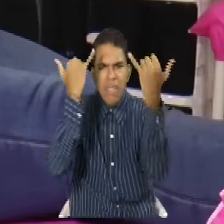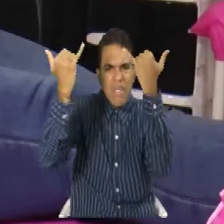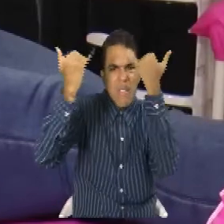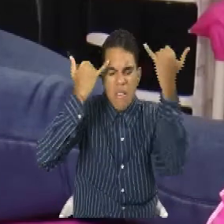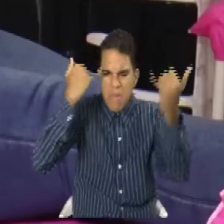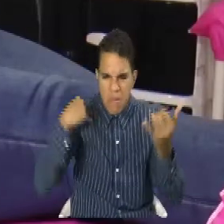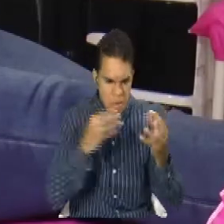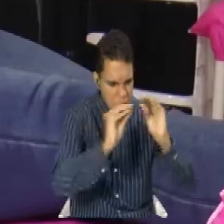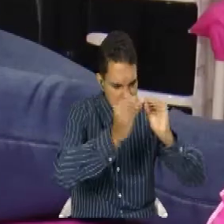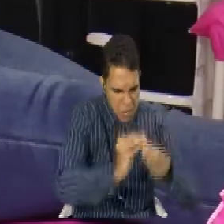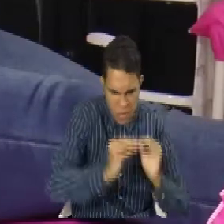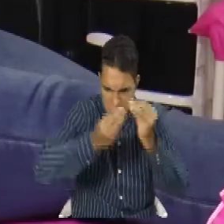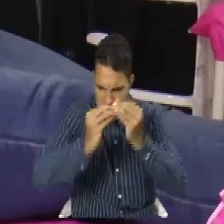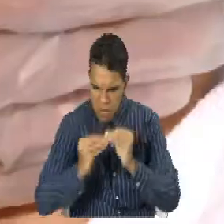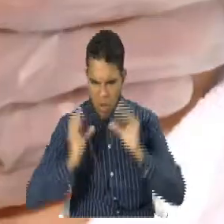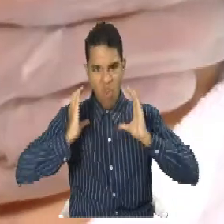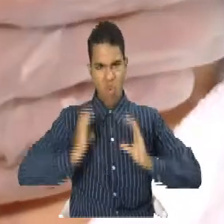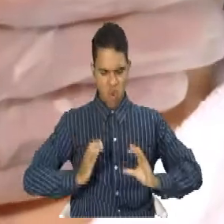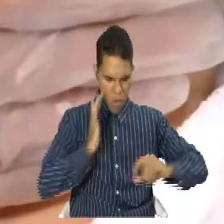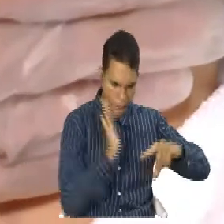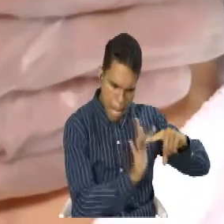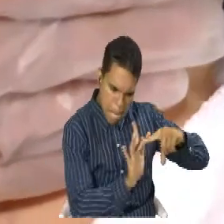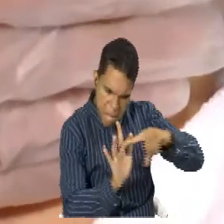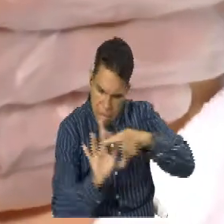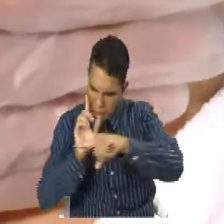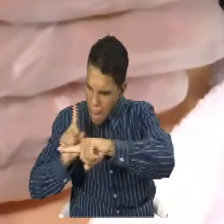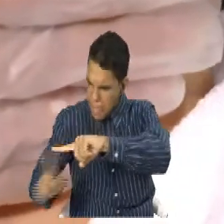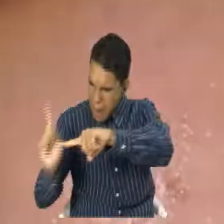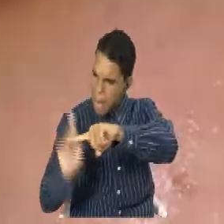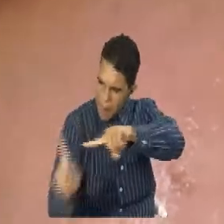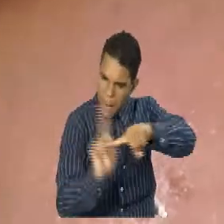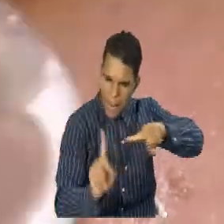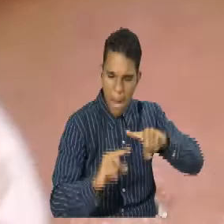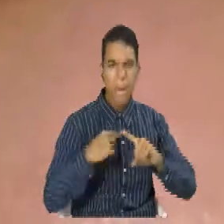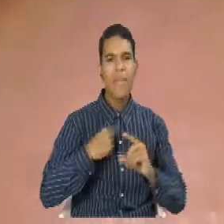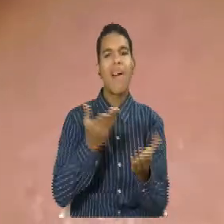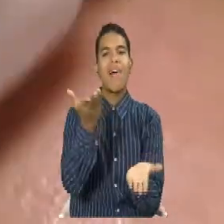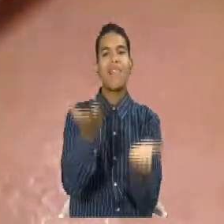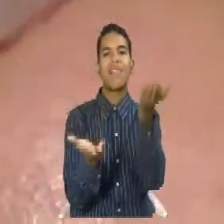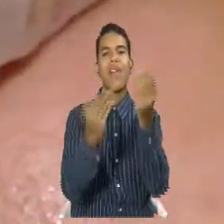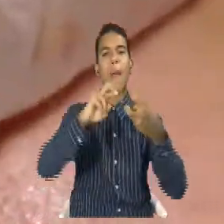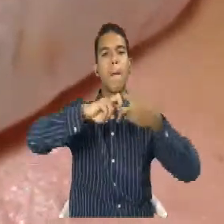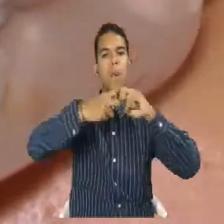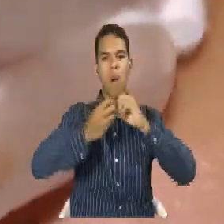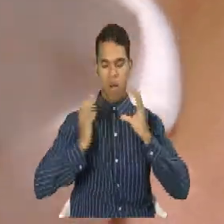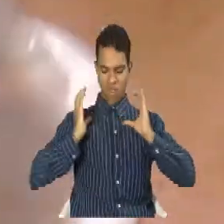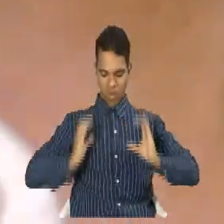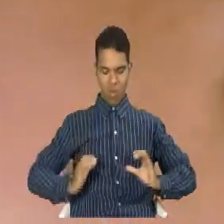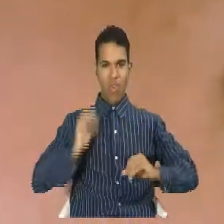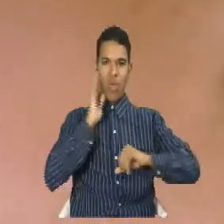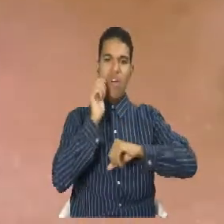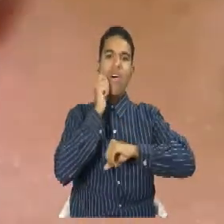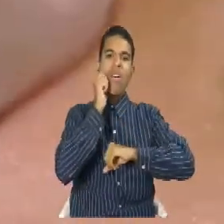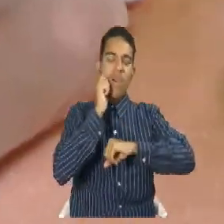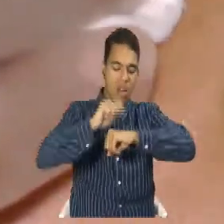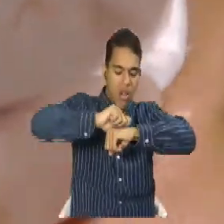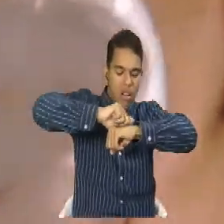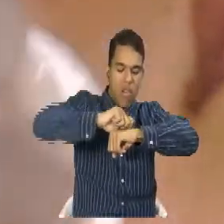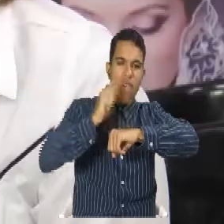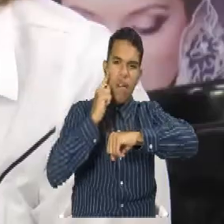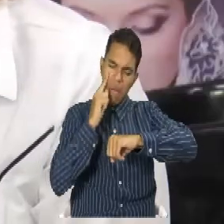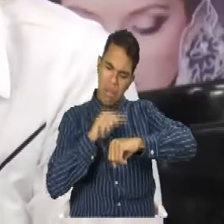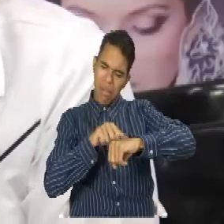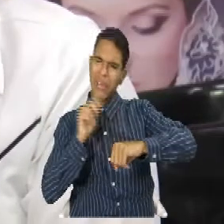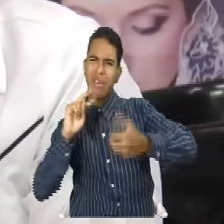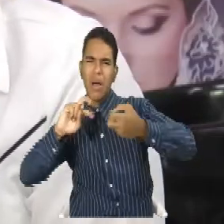realizar. Eso todo va dependiendo del problema que traiga la persona, que presente su piel y lo que quiera trabajar.